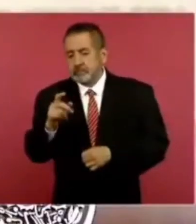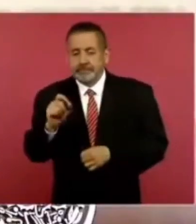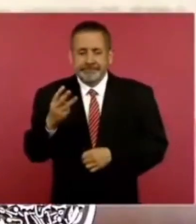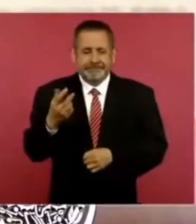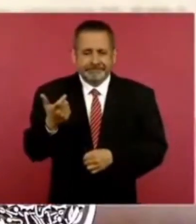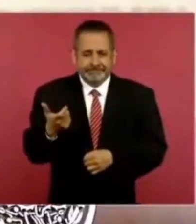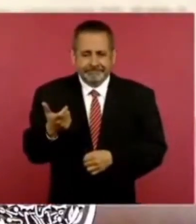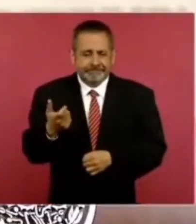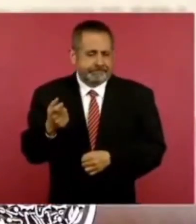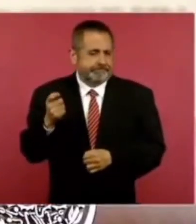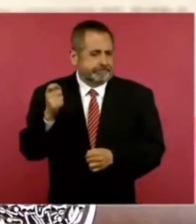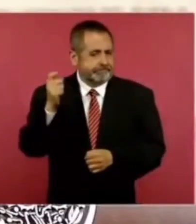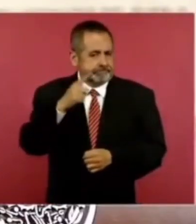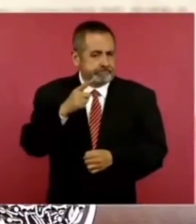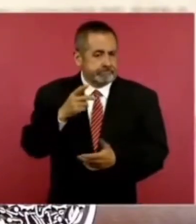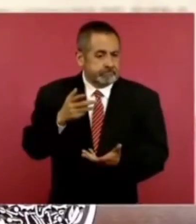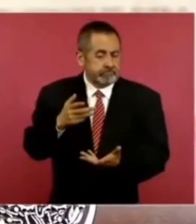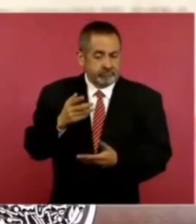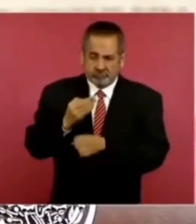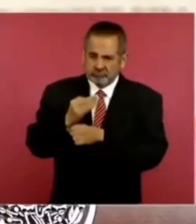pesos.